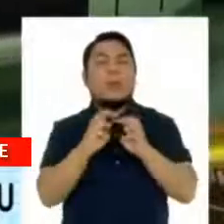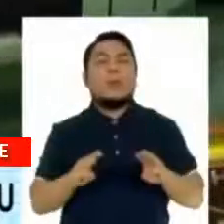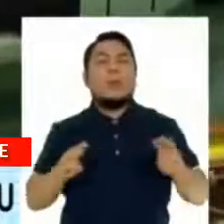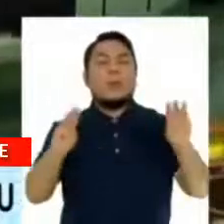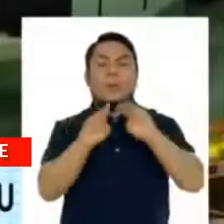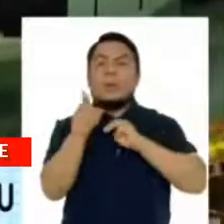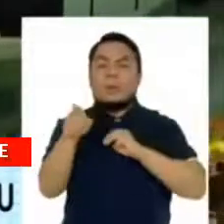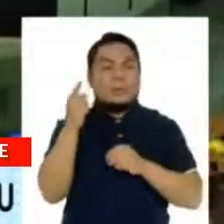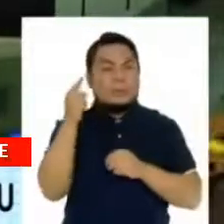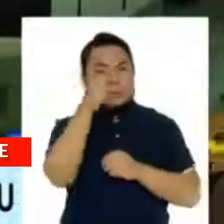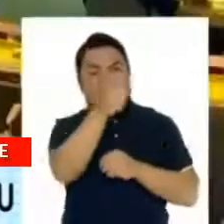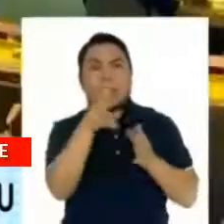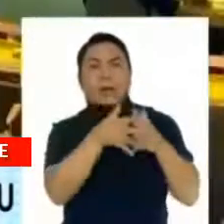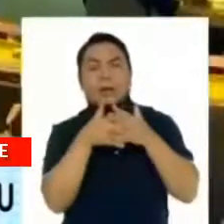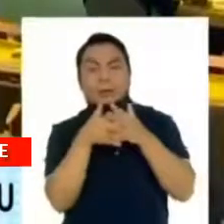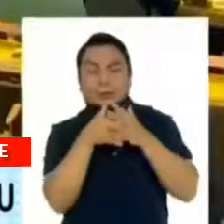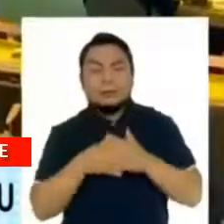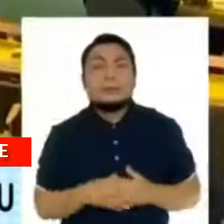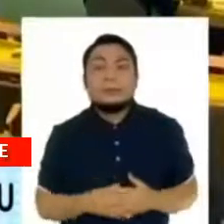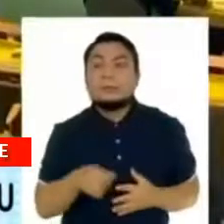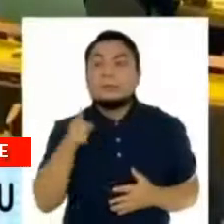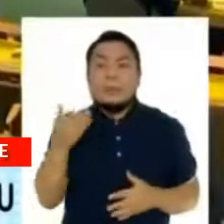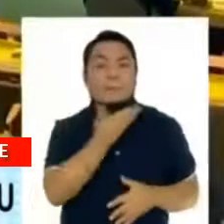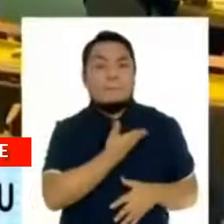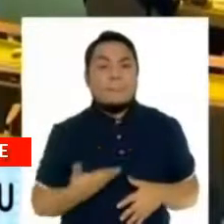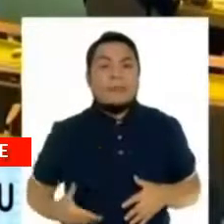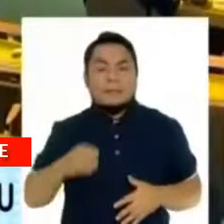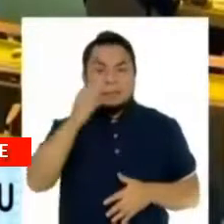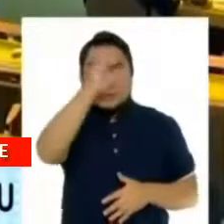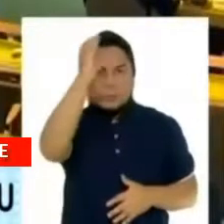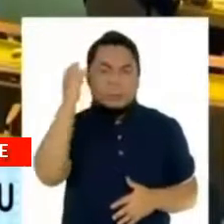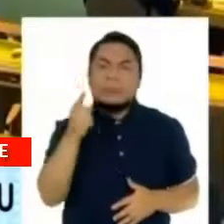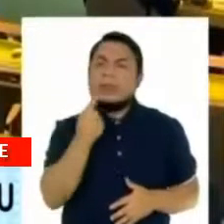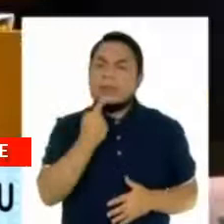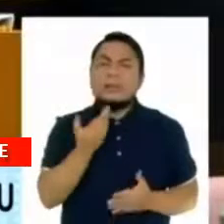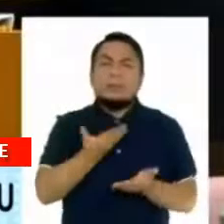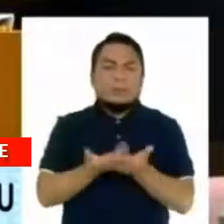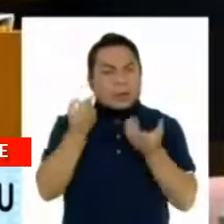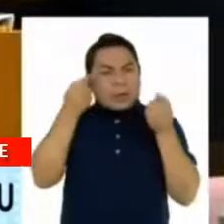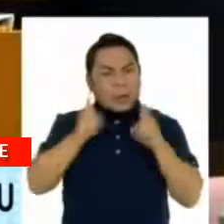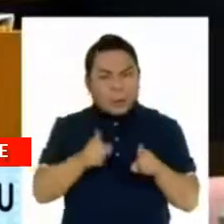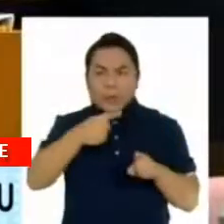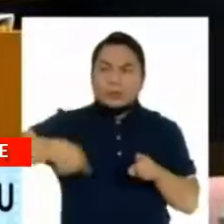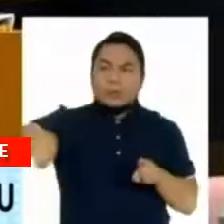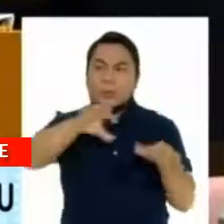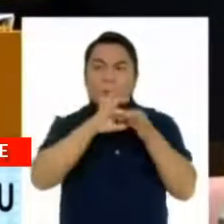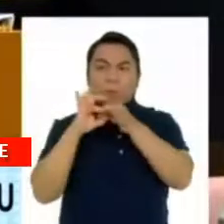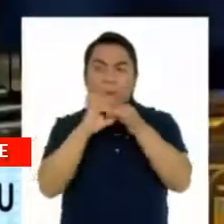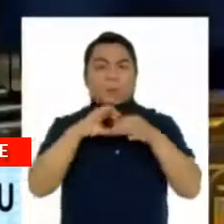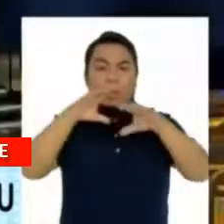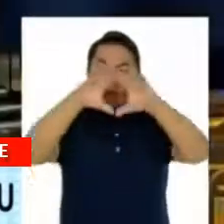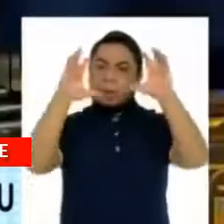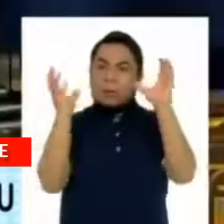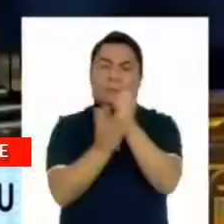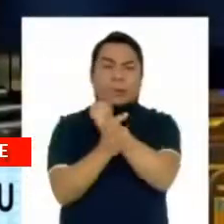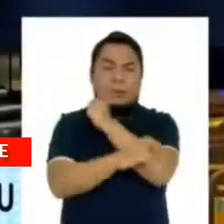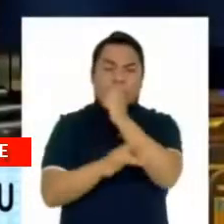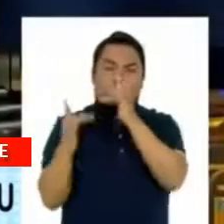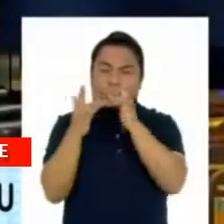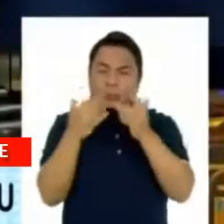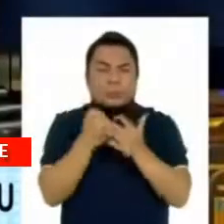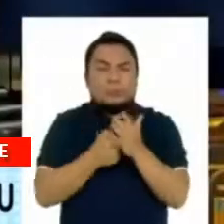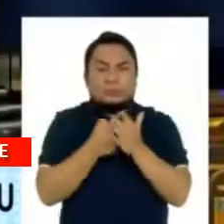Hola amigos de Public Contadores, el día de hoy te daremos a conocer que el presidente Pedro Castillo en la Asamblea General de la